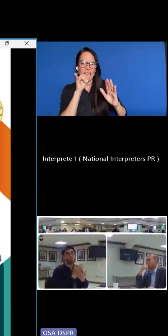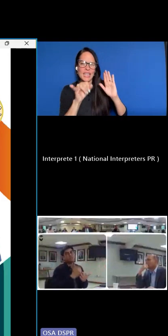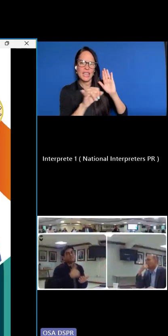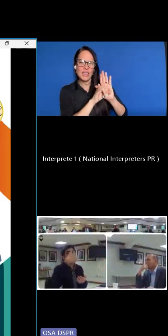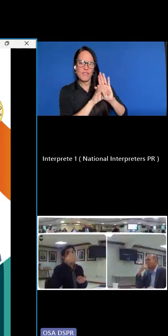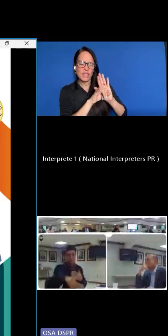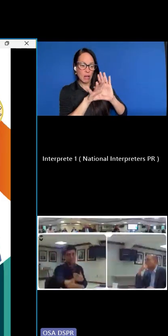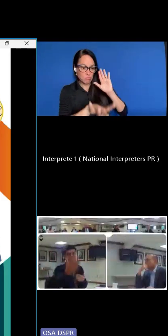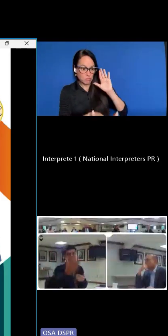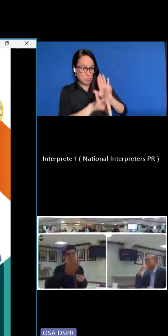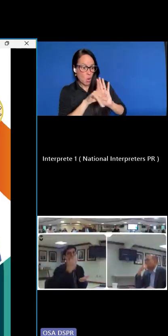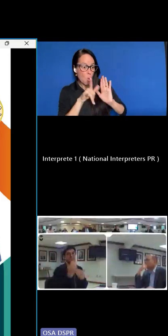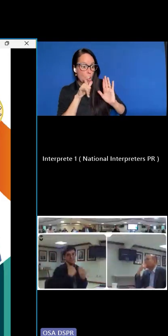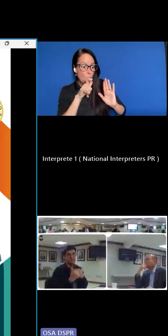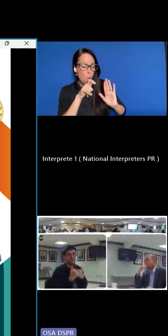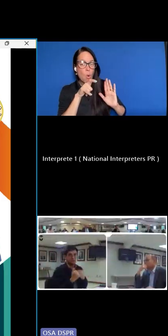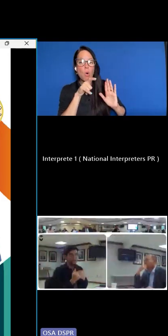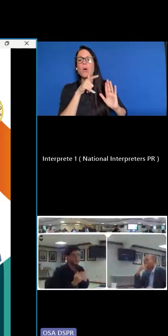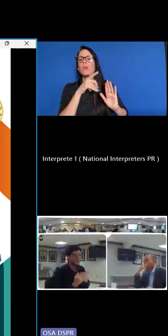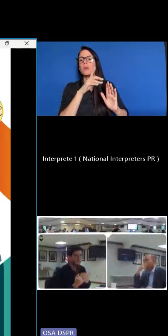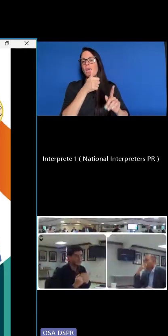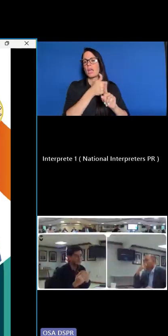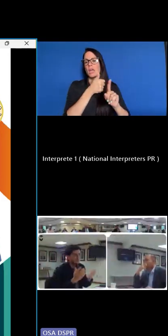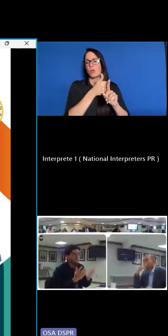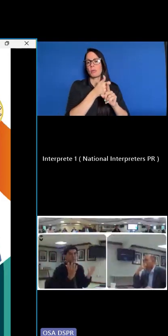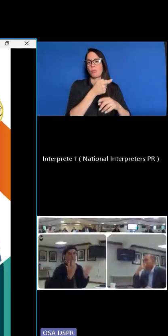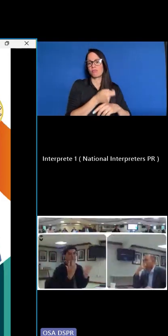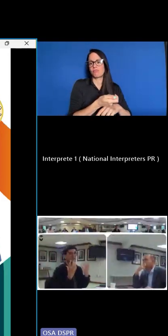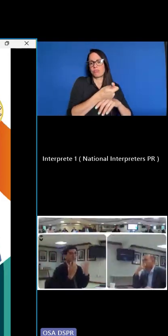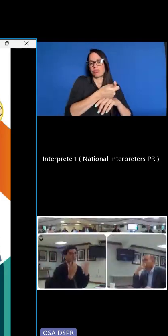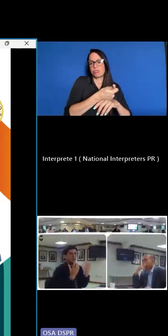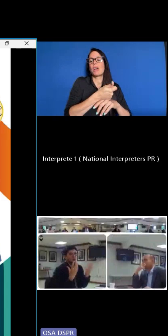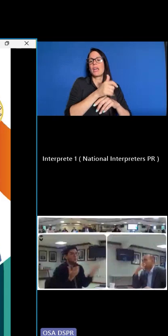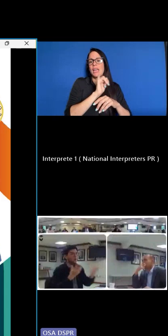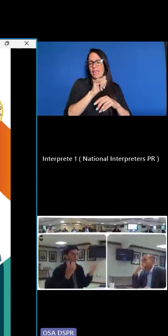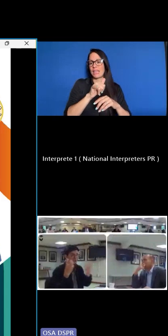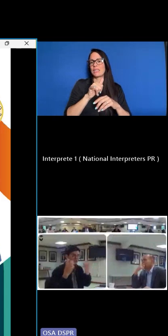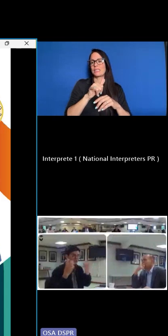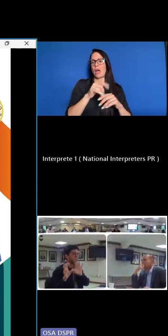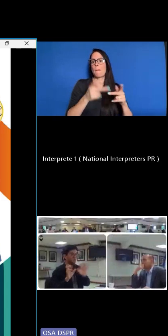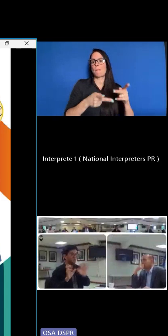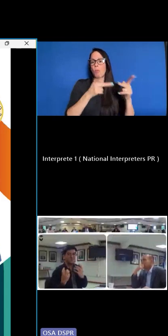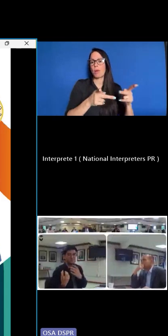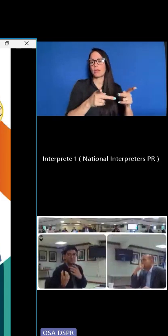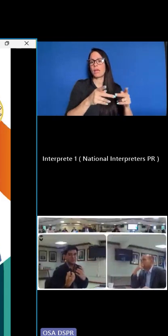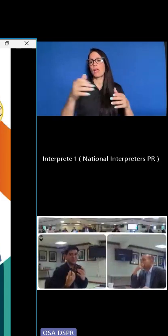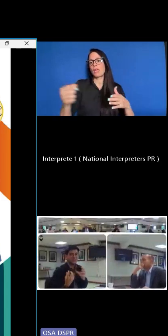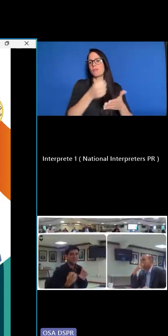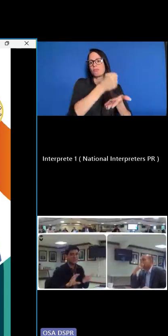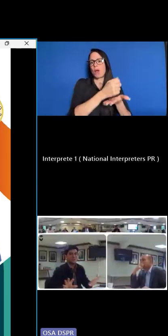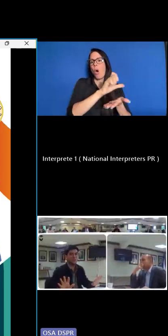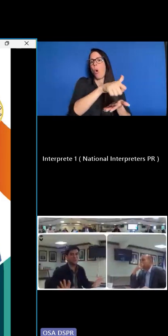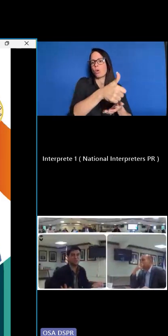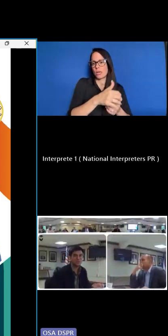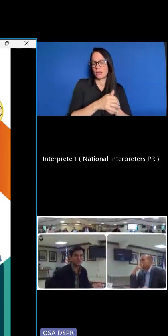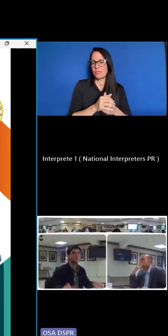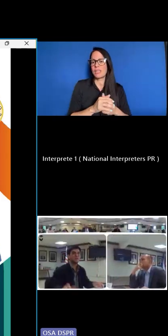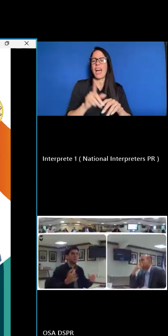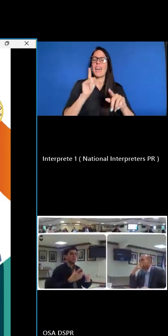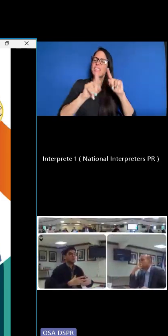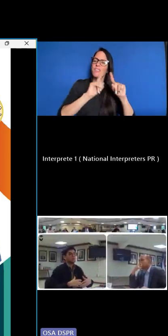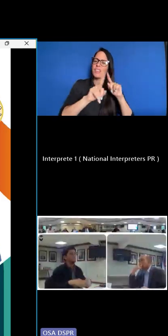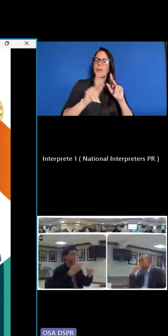era, ellos rechazaban revisar esa propuesta y se asignaba a otra, ¿verdad? También, porque podía haber, son pocas organizaciones que hacen un tipo de servicio, así que decían, esto yo la